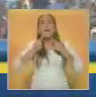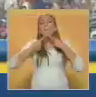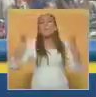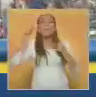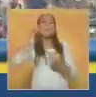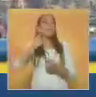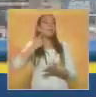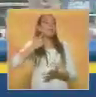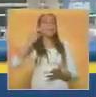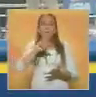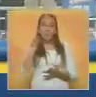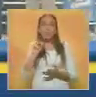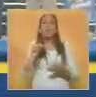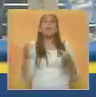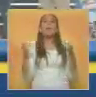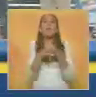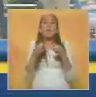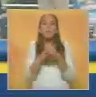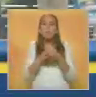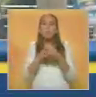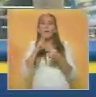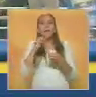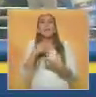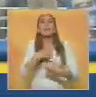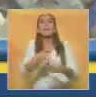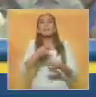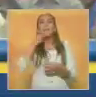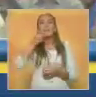allá de las filiaciones partidistas.